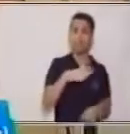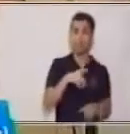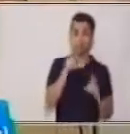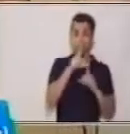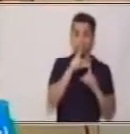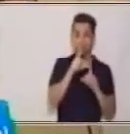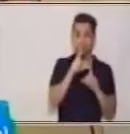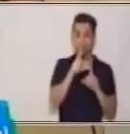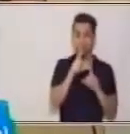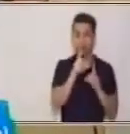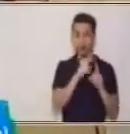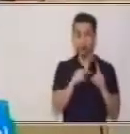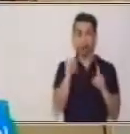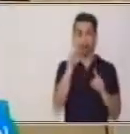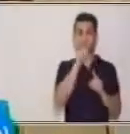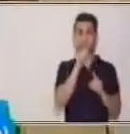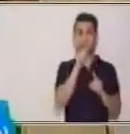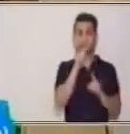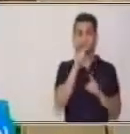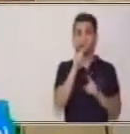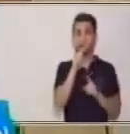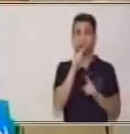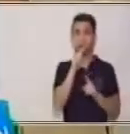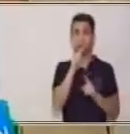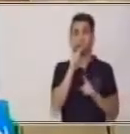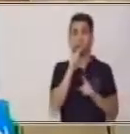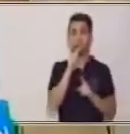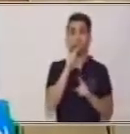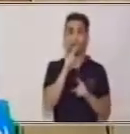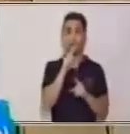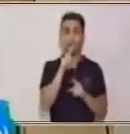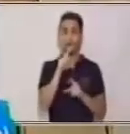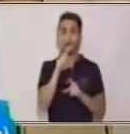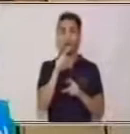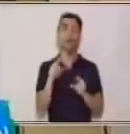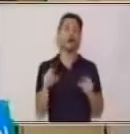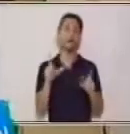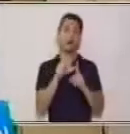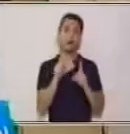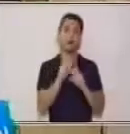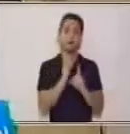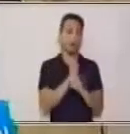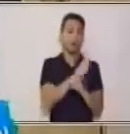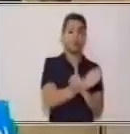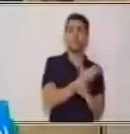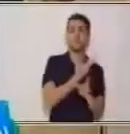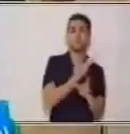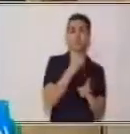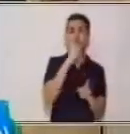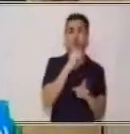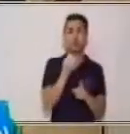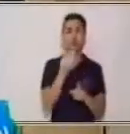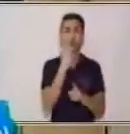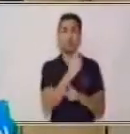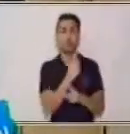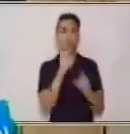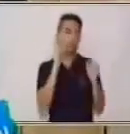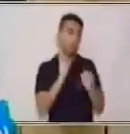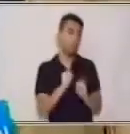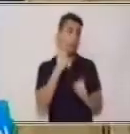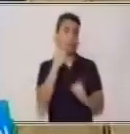término con un valor del índice diferente a 1. Puede ser 2, puede ser 3, puede ser 10, puede